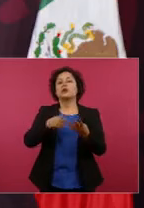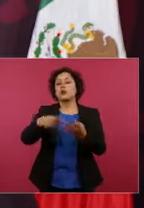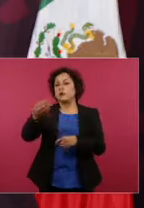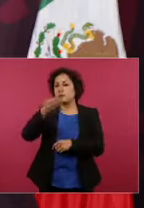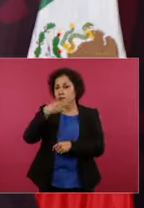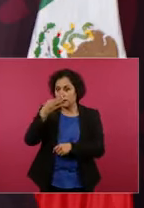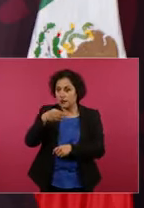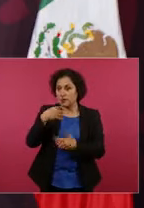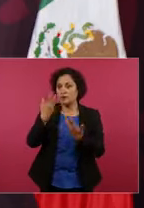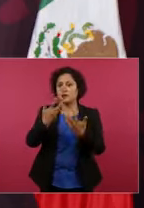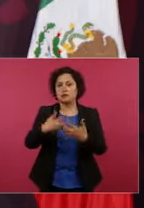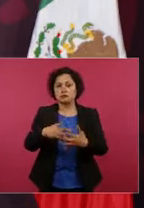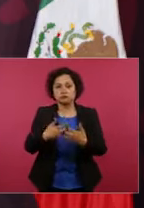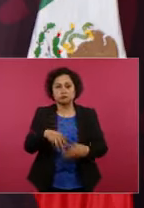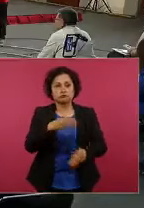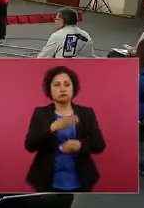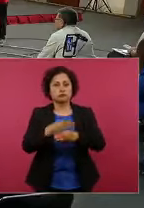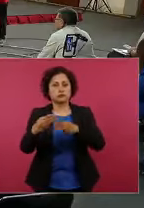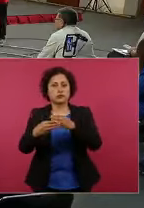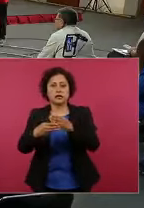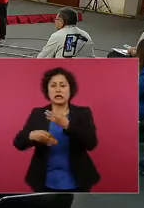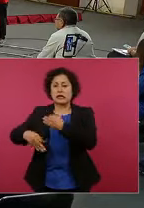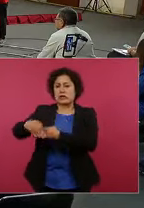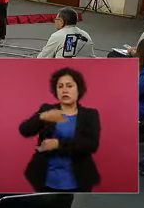todo. Porque